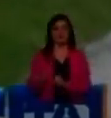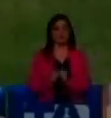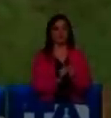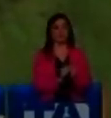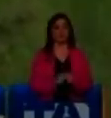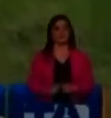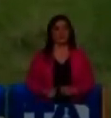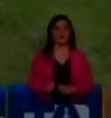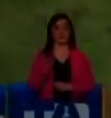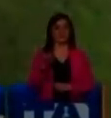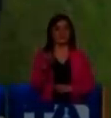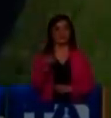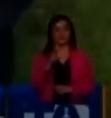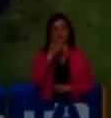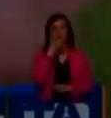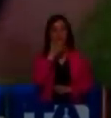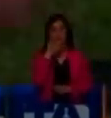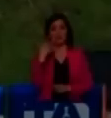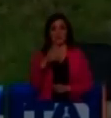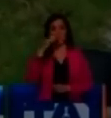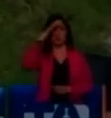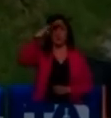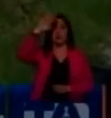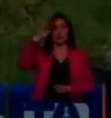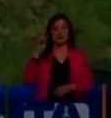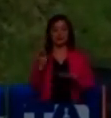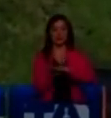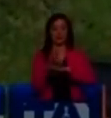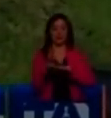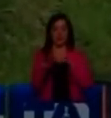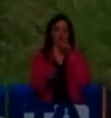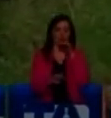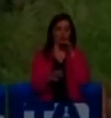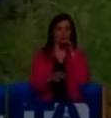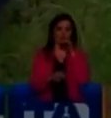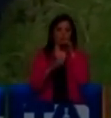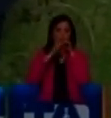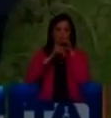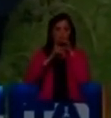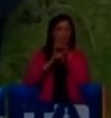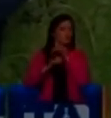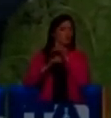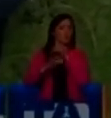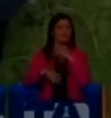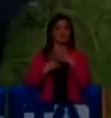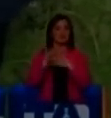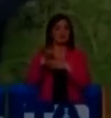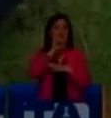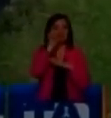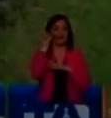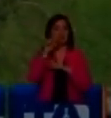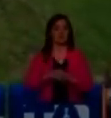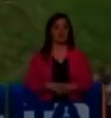Esta es la pipa artesanal. Pues eso dice la policía, que esto es lo que usan para fumar su droga. ¿Y esto aparece